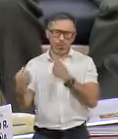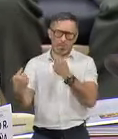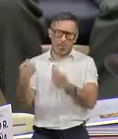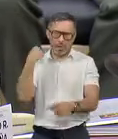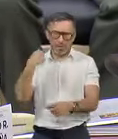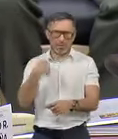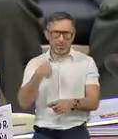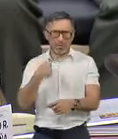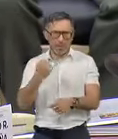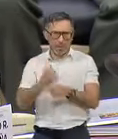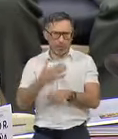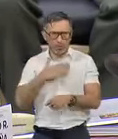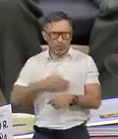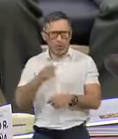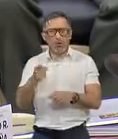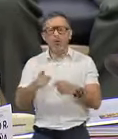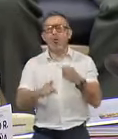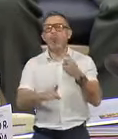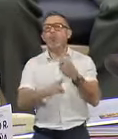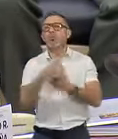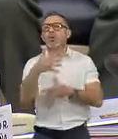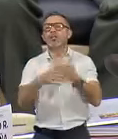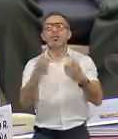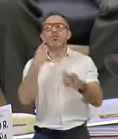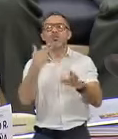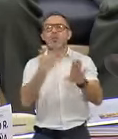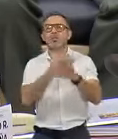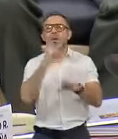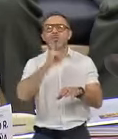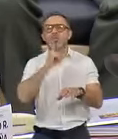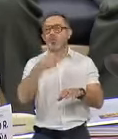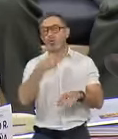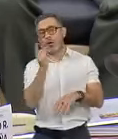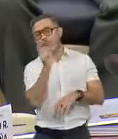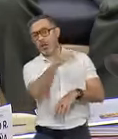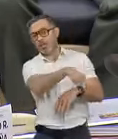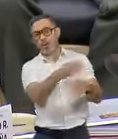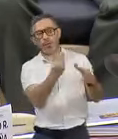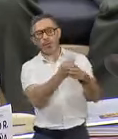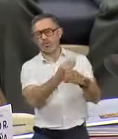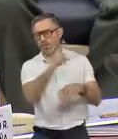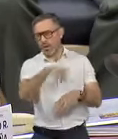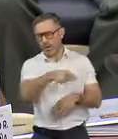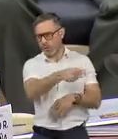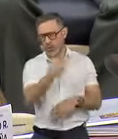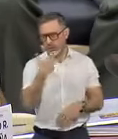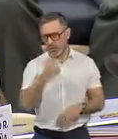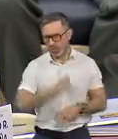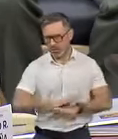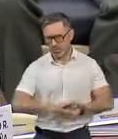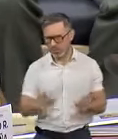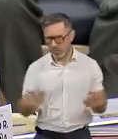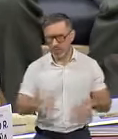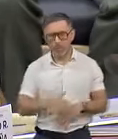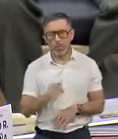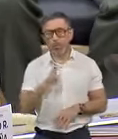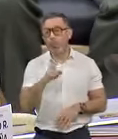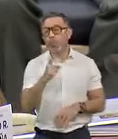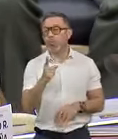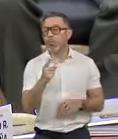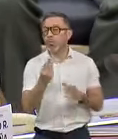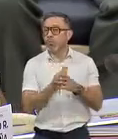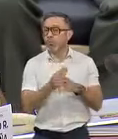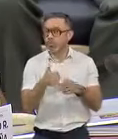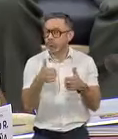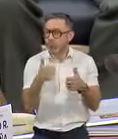política de género. El único bueno que tuvo eso, me mandaron unos cursos que no servían para nada, pero había uno muy bueno que yo sugeriría que pudiera